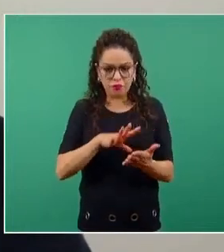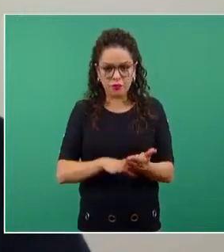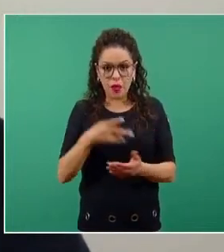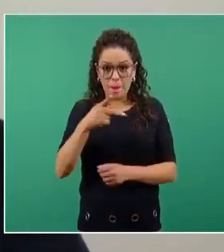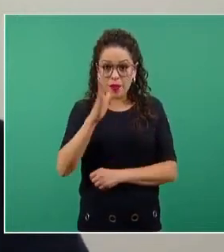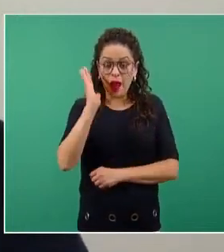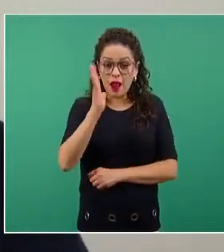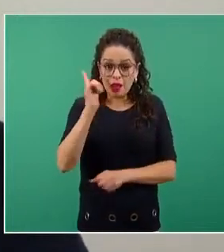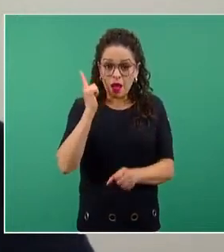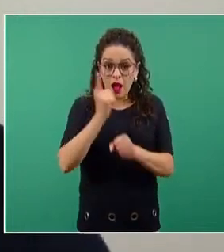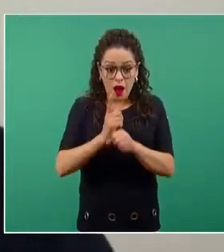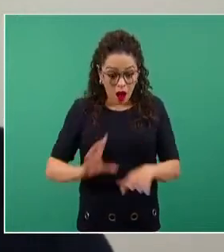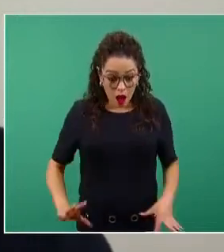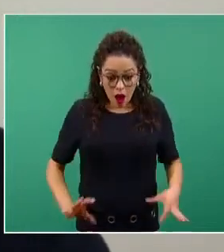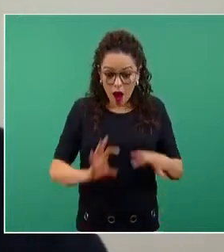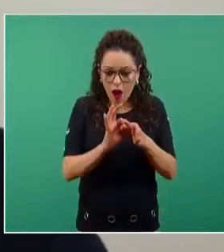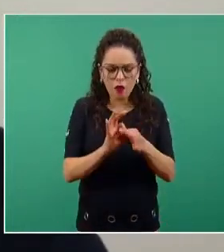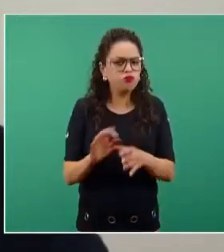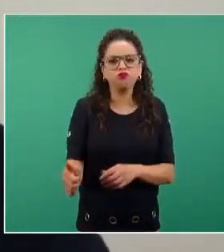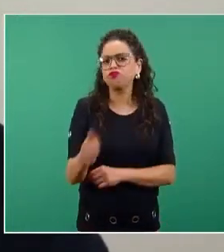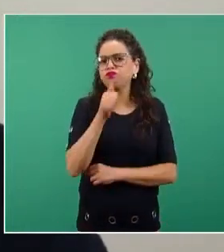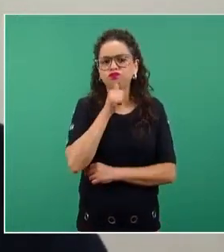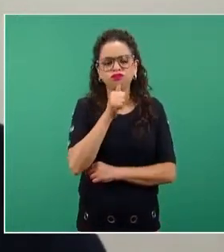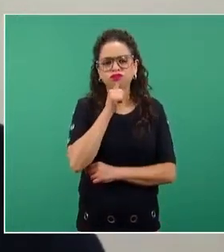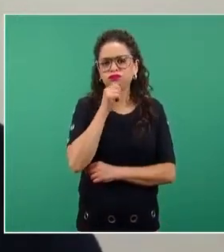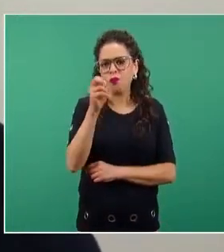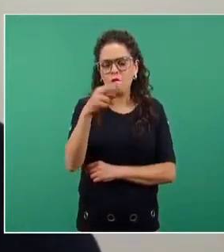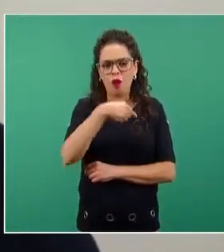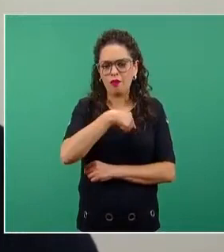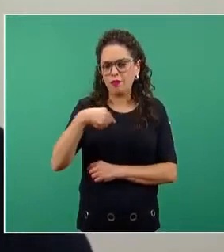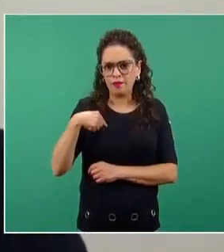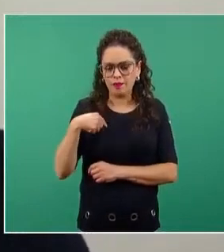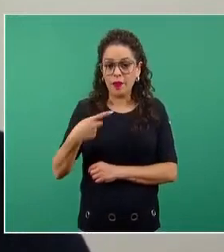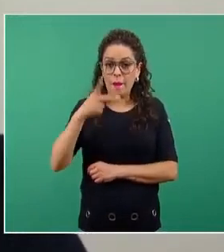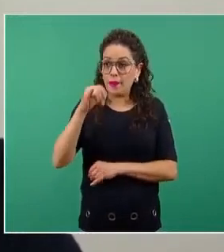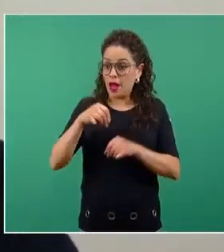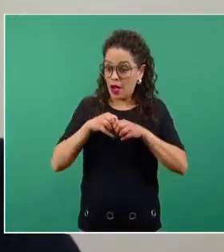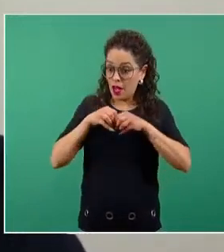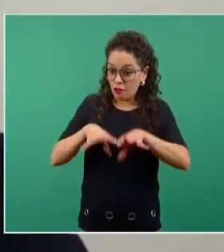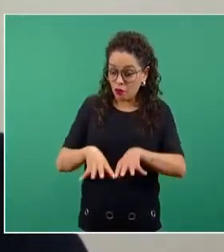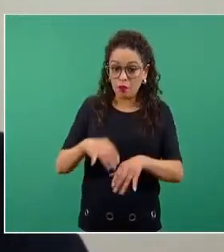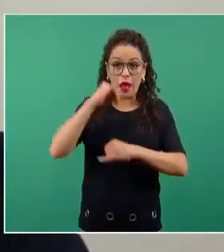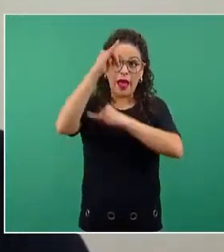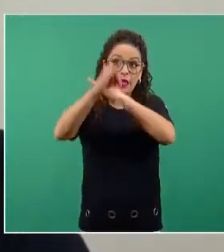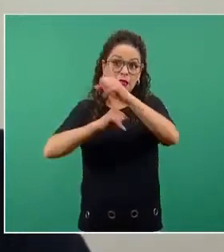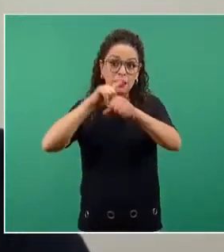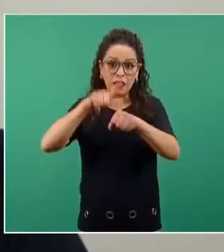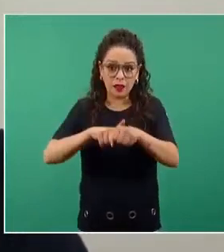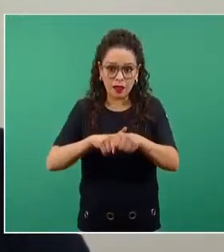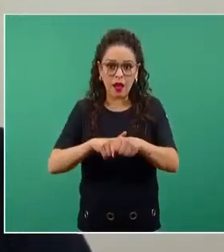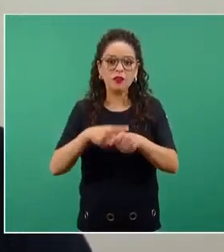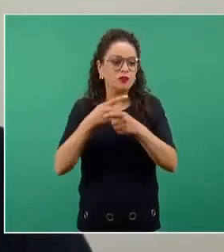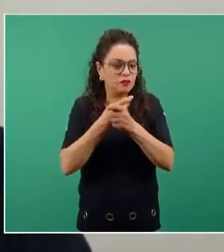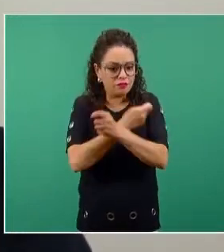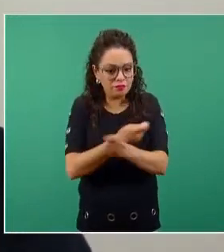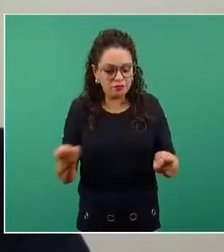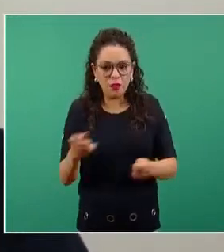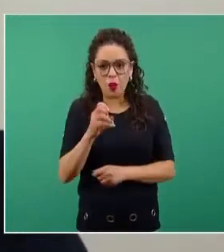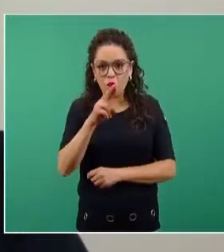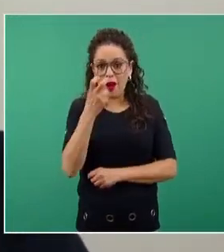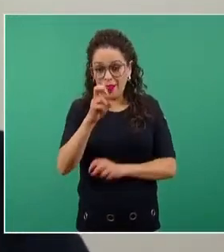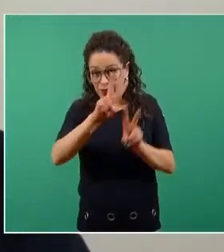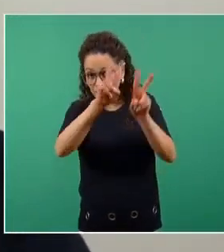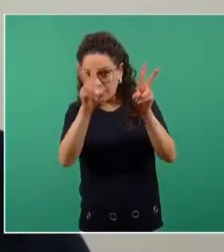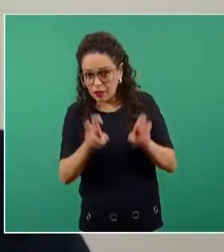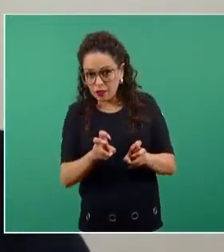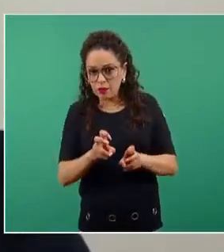identificación asociada a la. Obviamente, dado estos reportes internacionales que se dan en relación a estos temas, se activan también otros